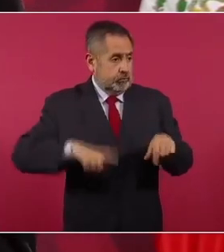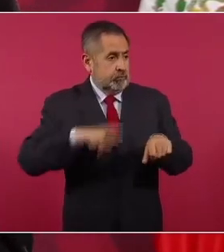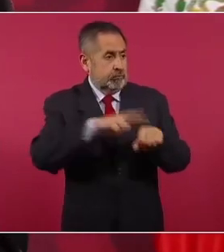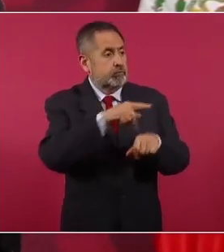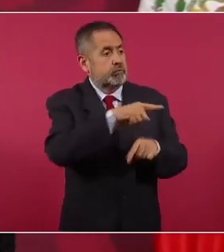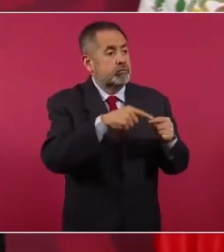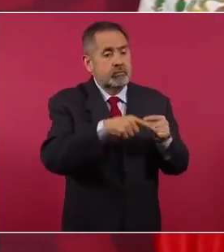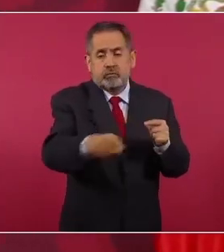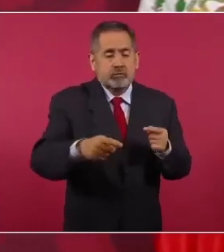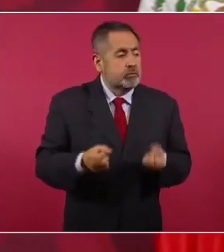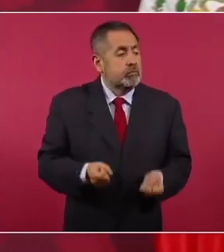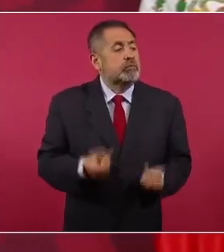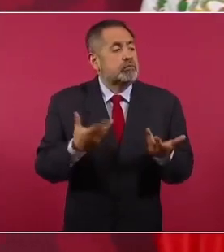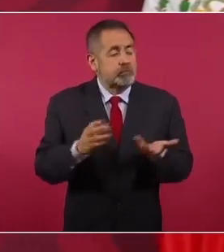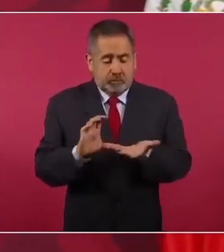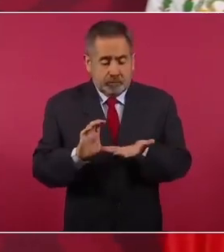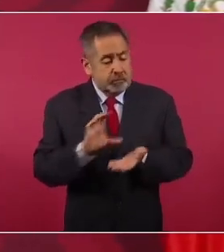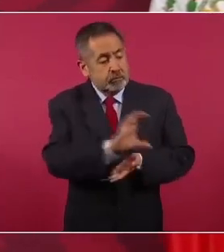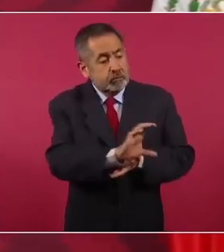cómo vamos a quedar